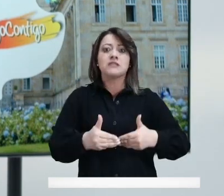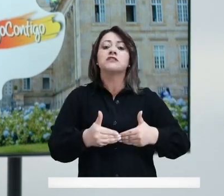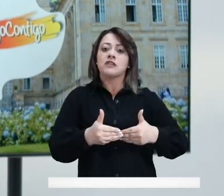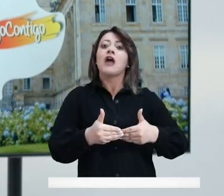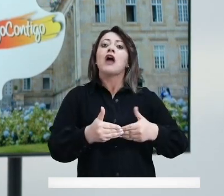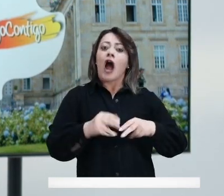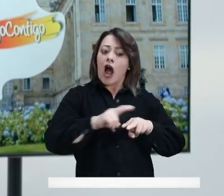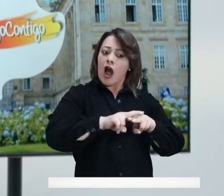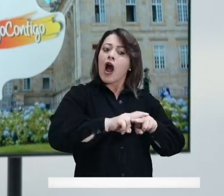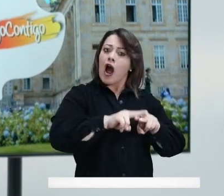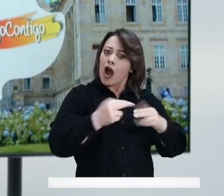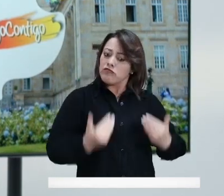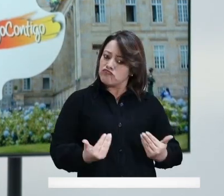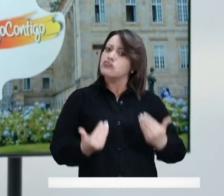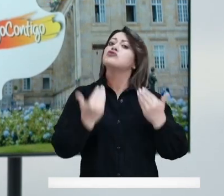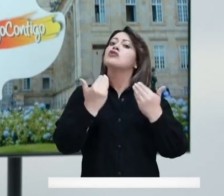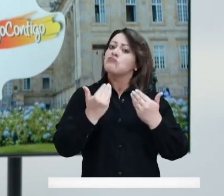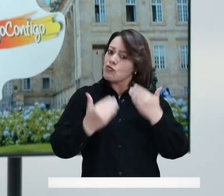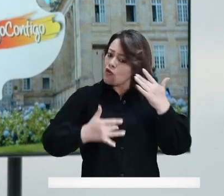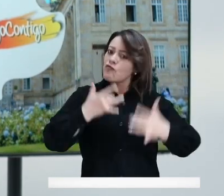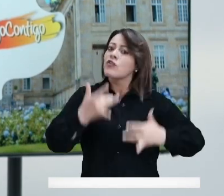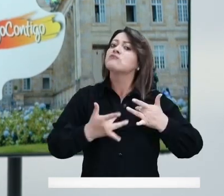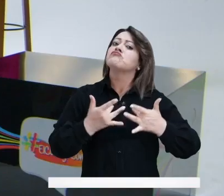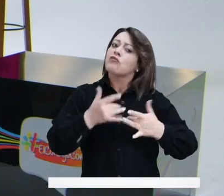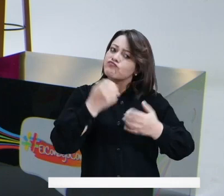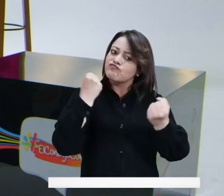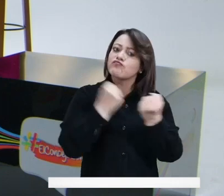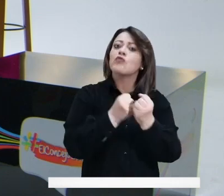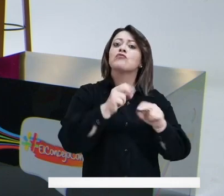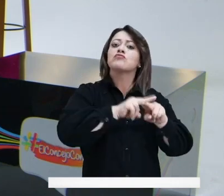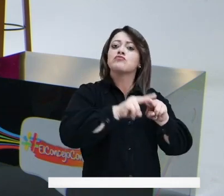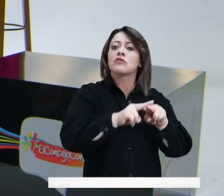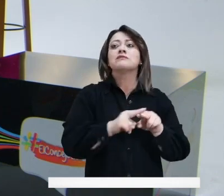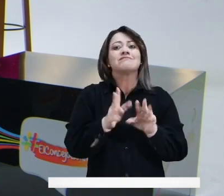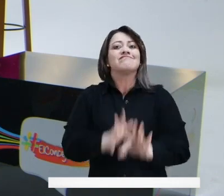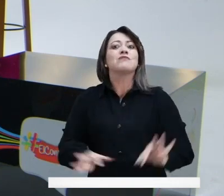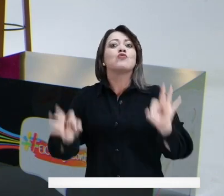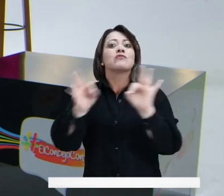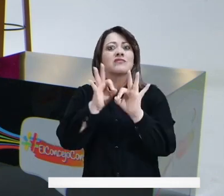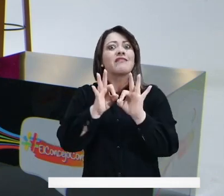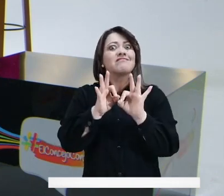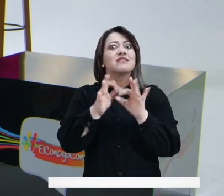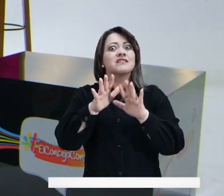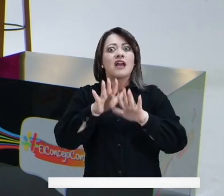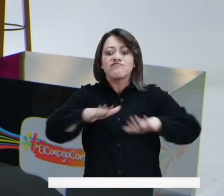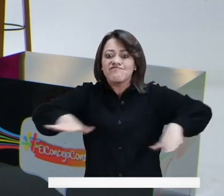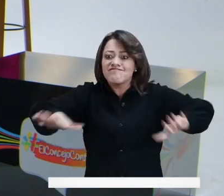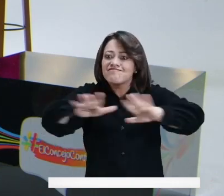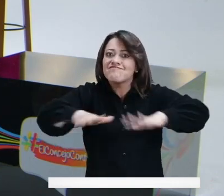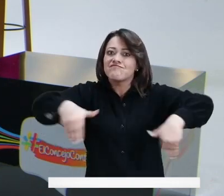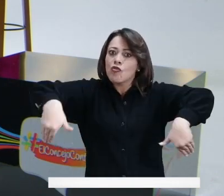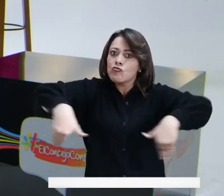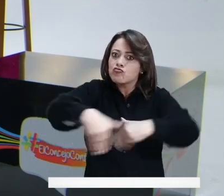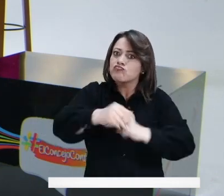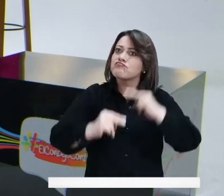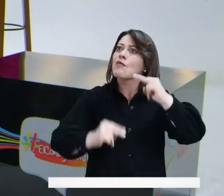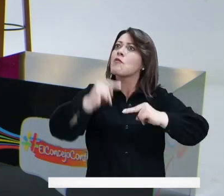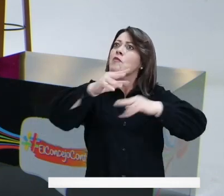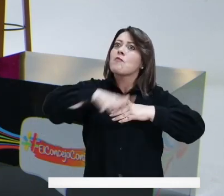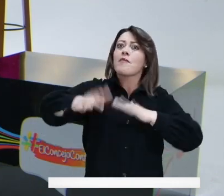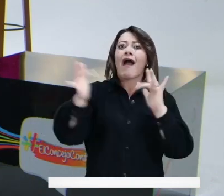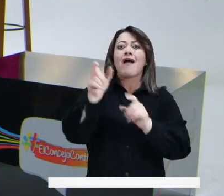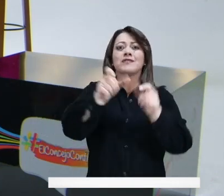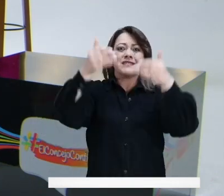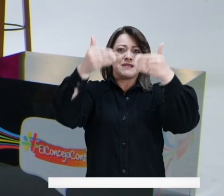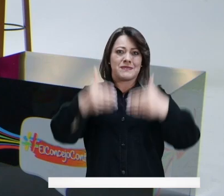con discapacidad pueda también pues disfrutarla. Que nazca con eso y no que se tengan que hacer adecuaciones. De acuerdo, tiene que nacer